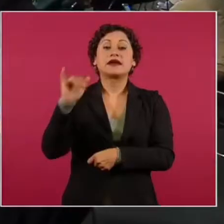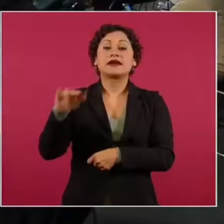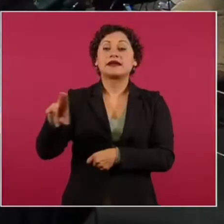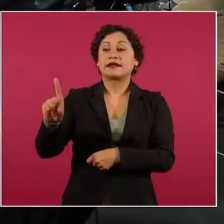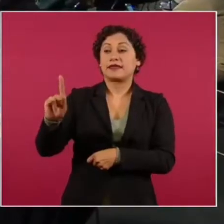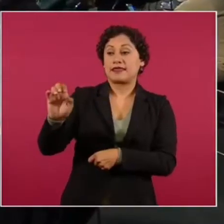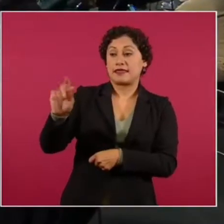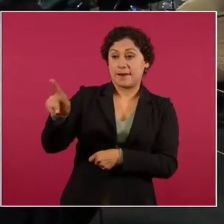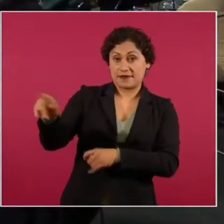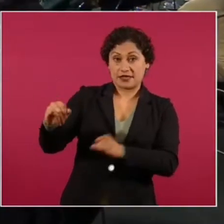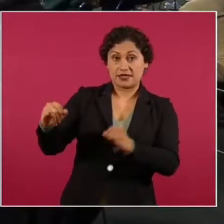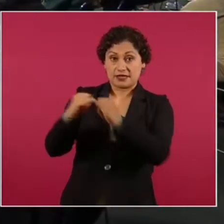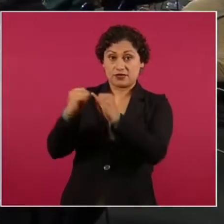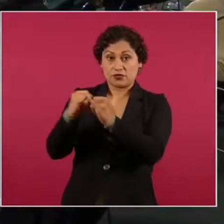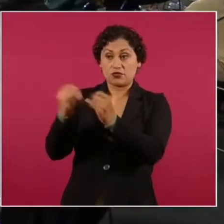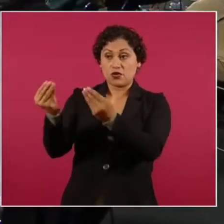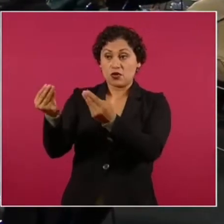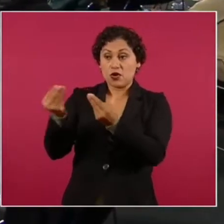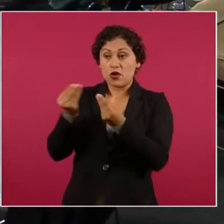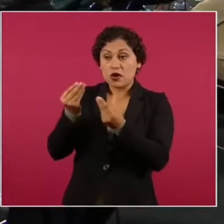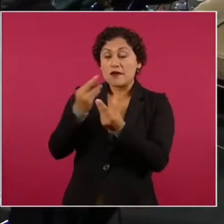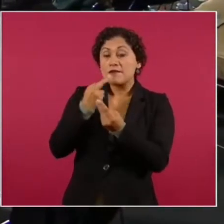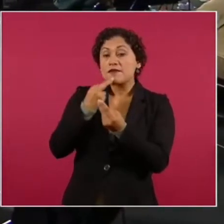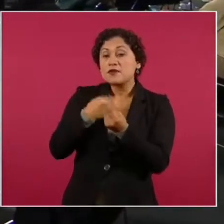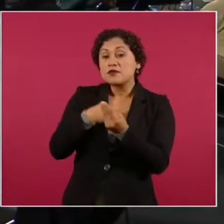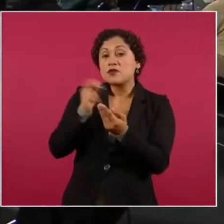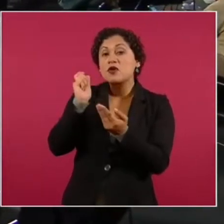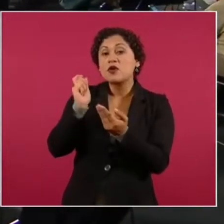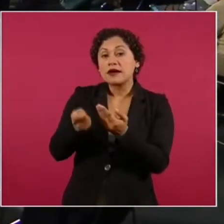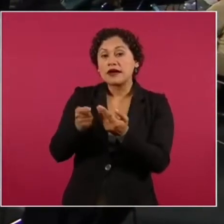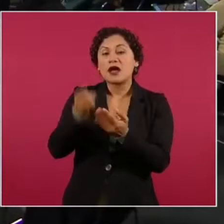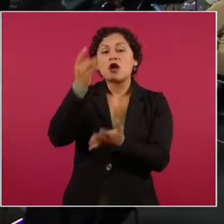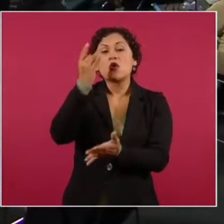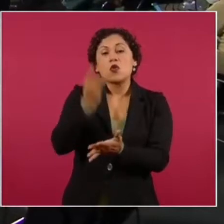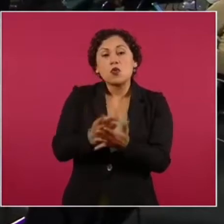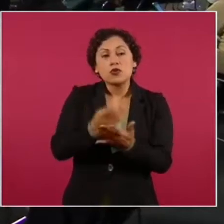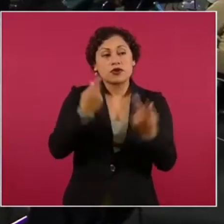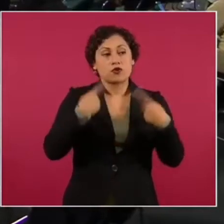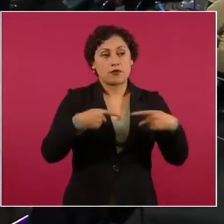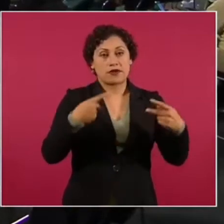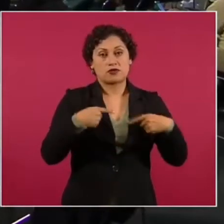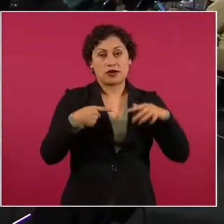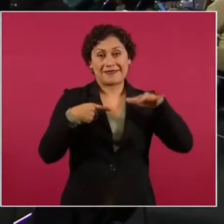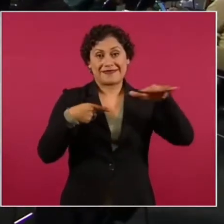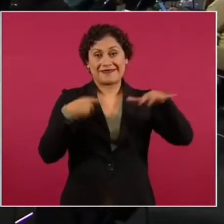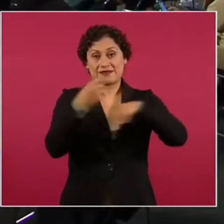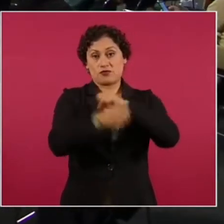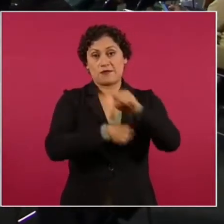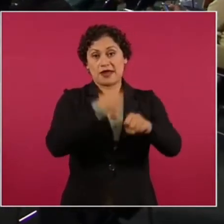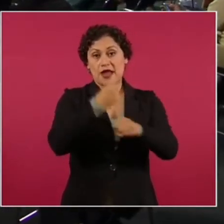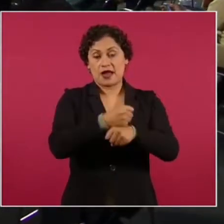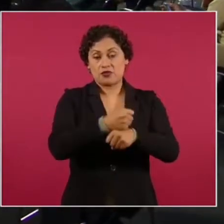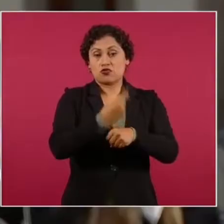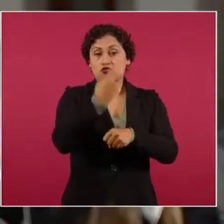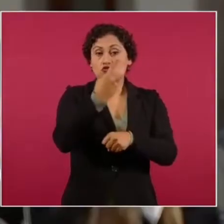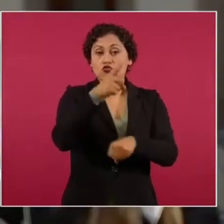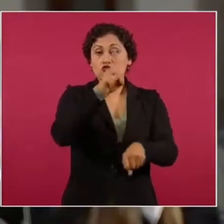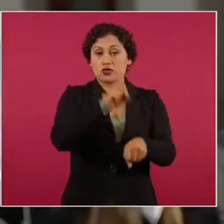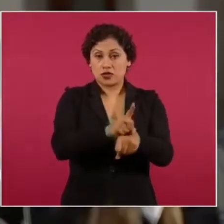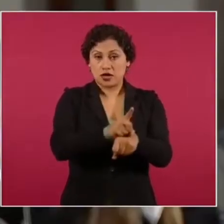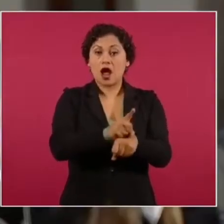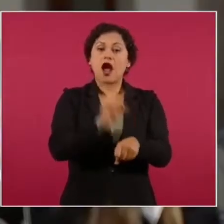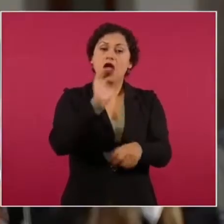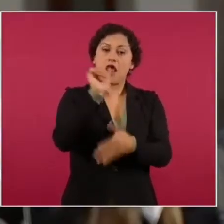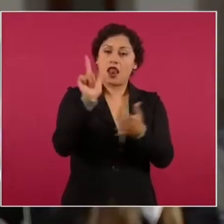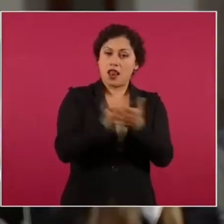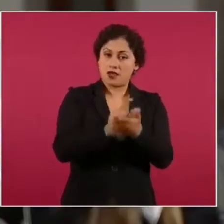que solamente quienes tienen 19 años y un día o algo más son quienes tienen la posibilidad de tener acceso a este tipo